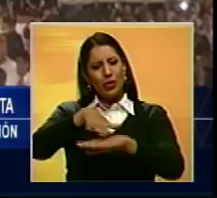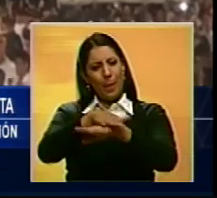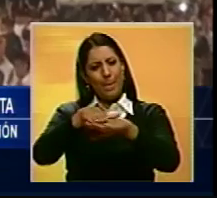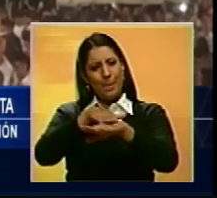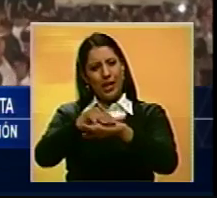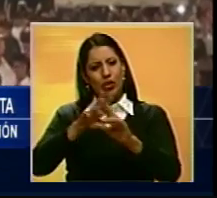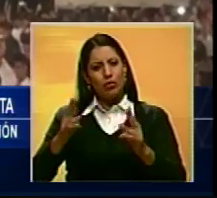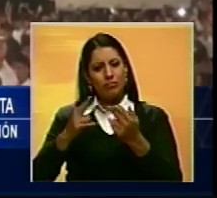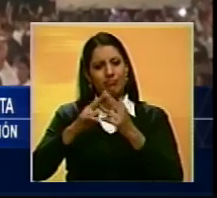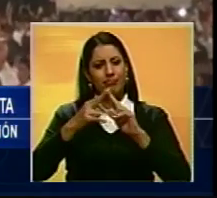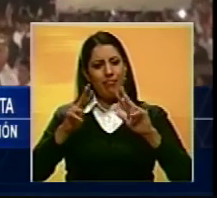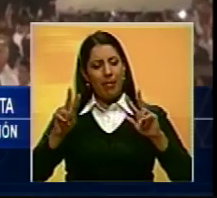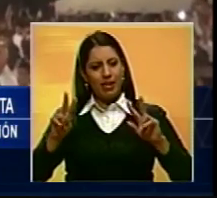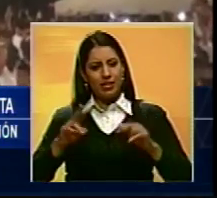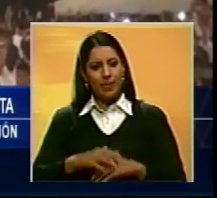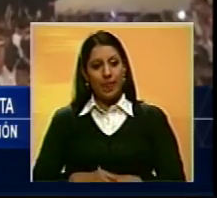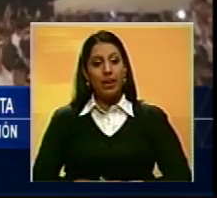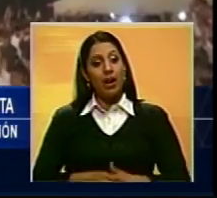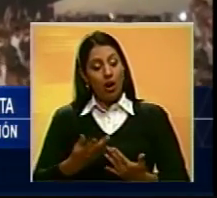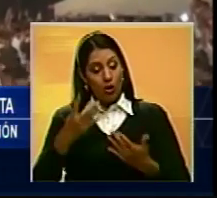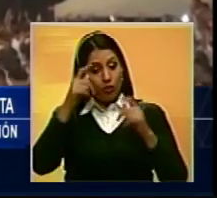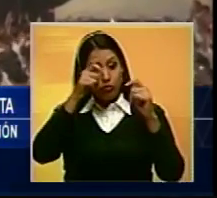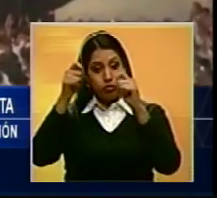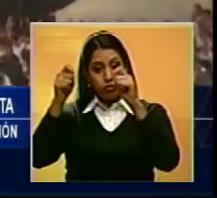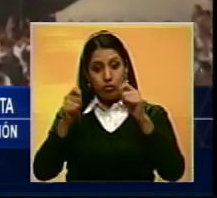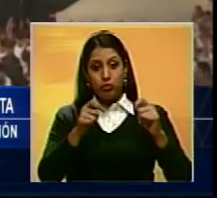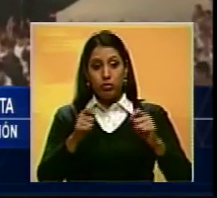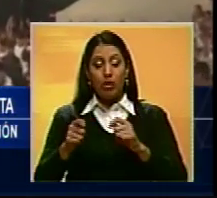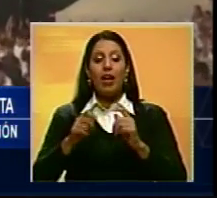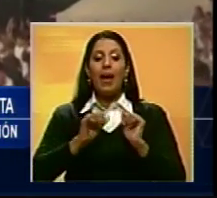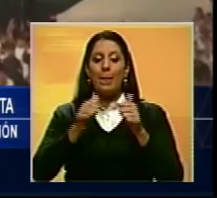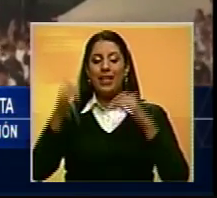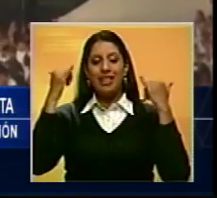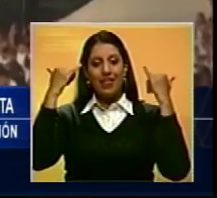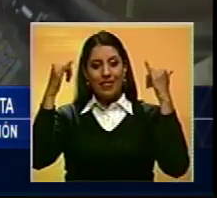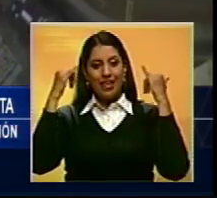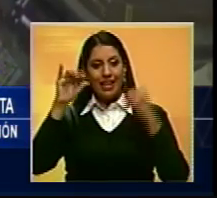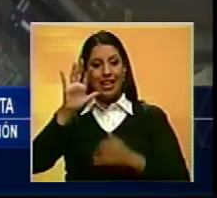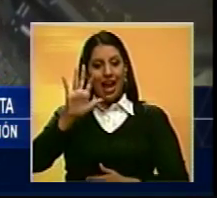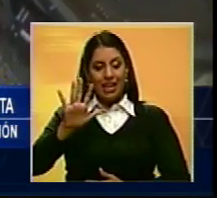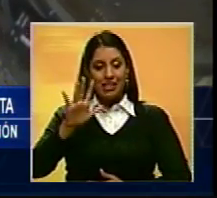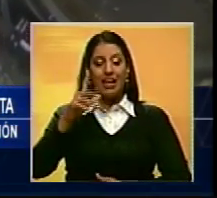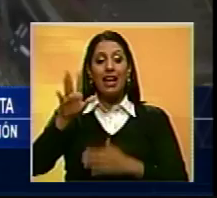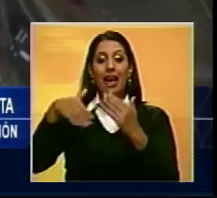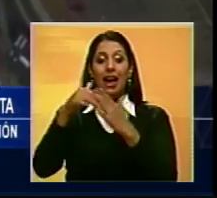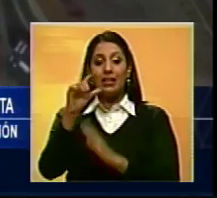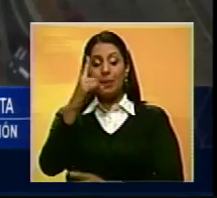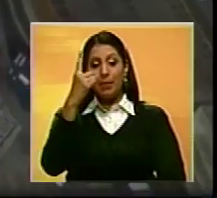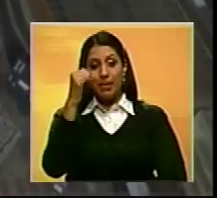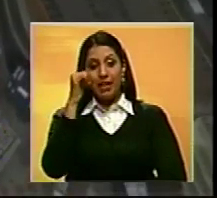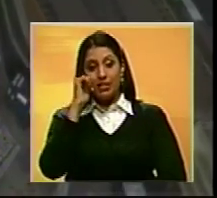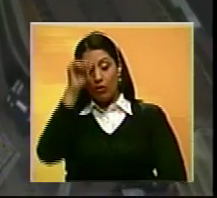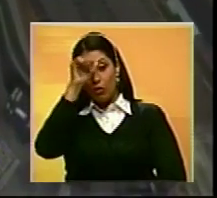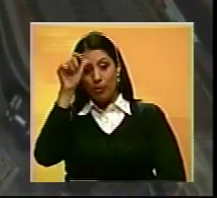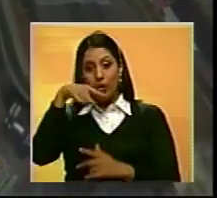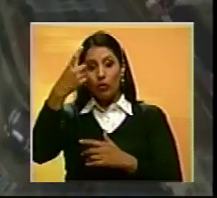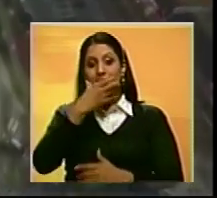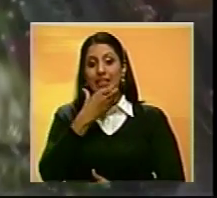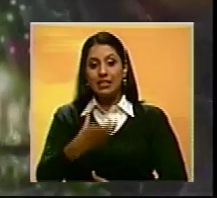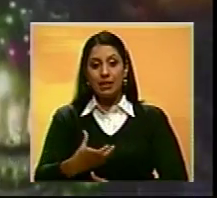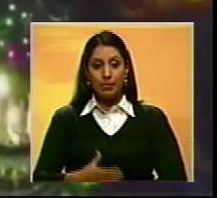y reconciliación nacional. Con la bajada de la Chinita inician las fiestas patronales que durarán hasta el primer fin de semana de